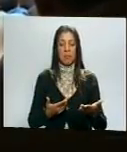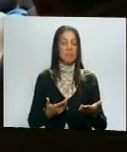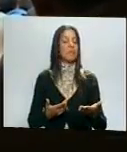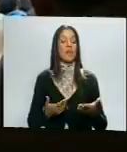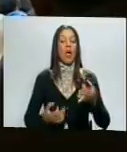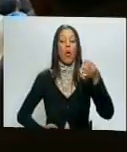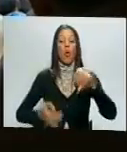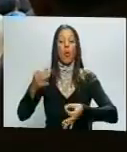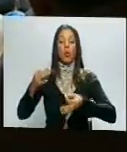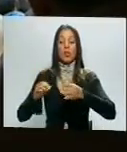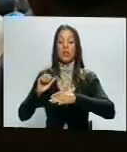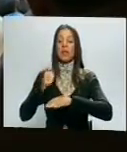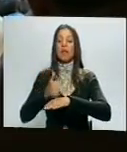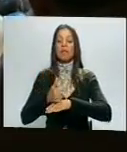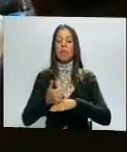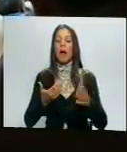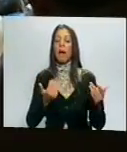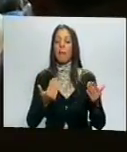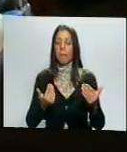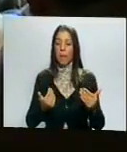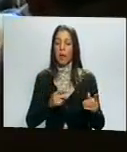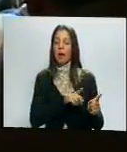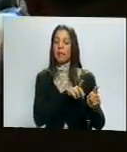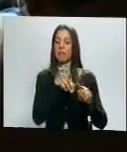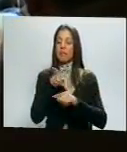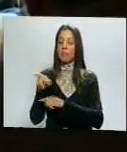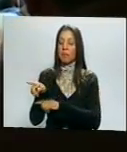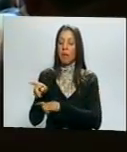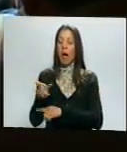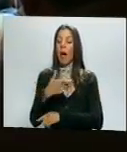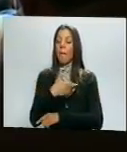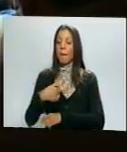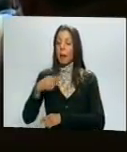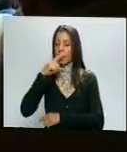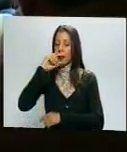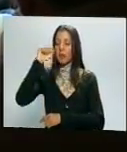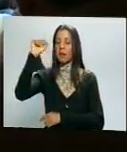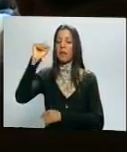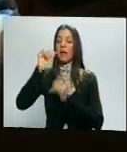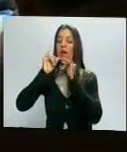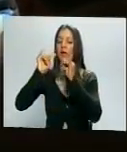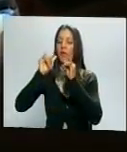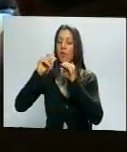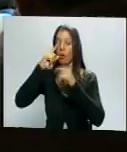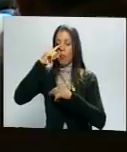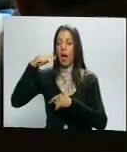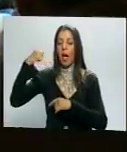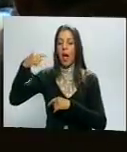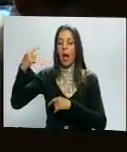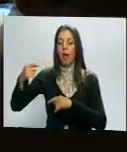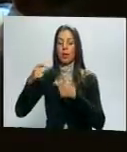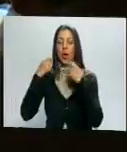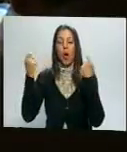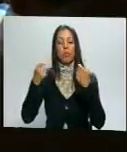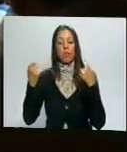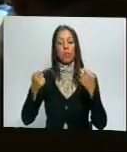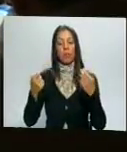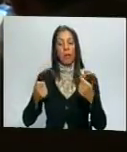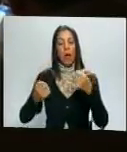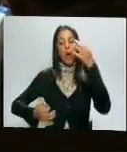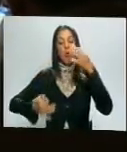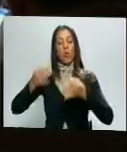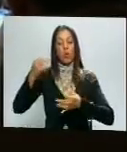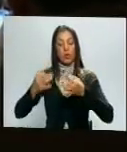El Tribunal Supremo de Justicia le dijo: venga a la sede del Tribunal Supremo de Justicia y ríndale el informe anual al país desde el Tribunal Supremo de